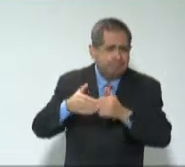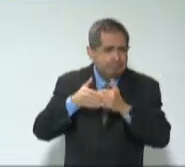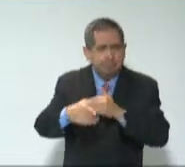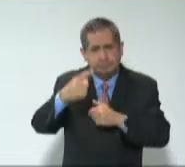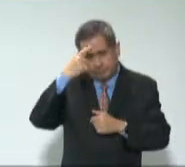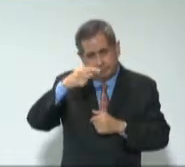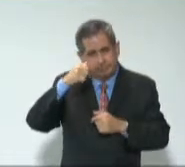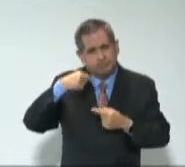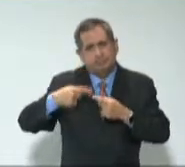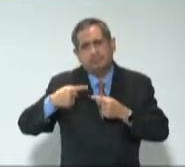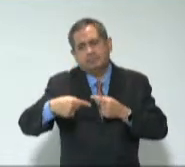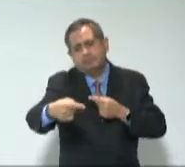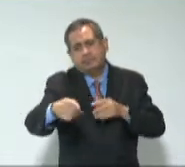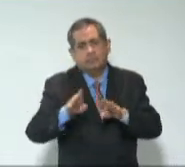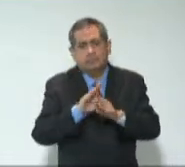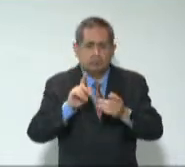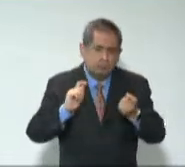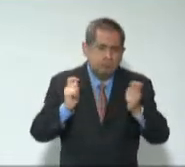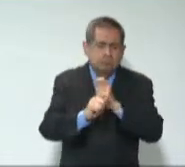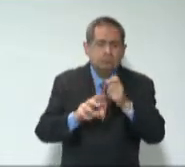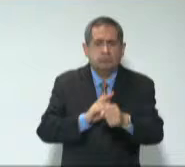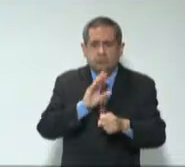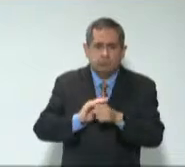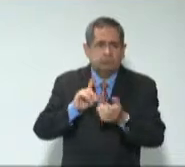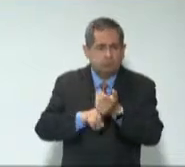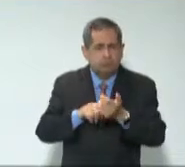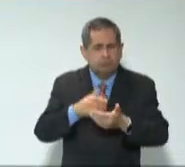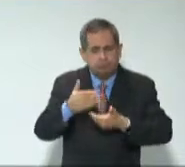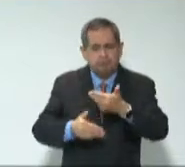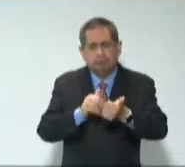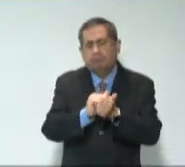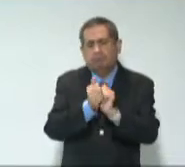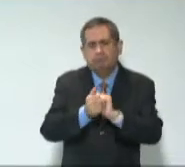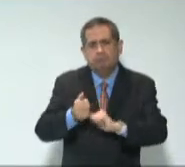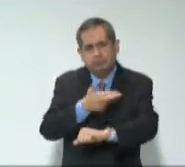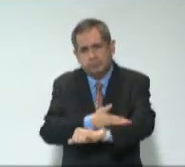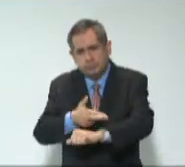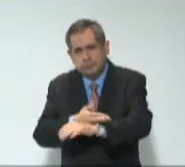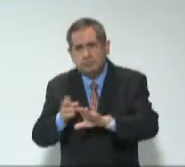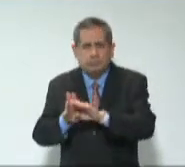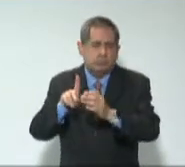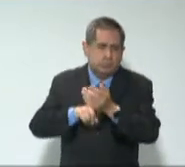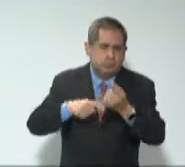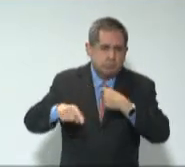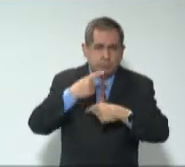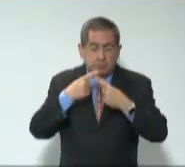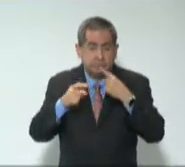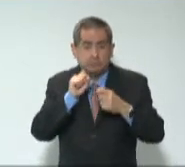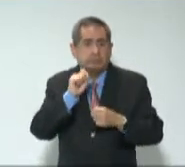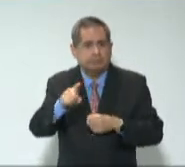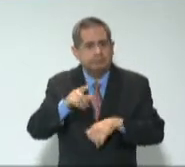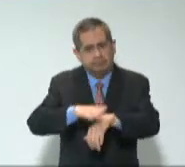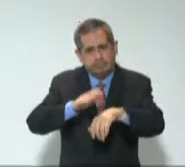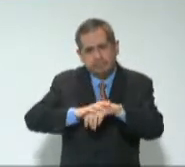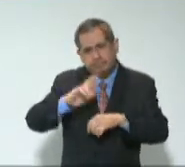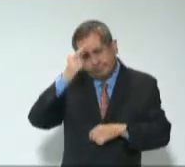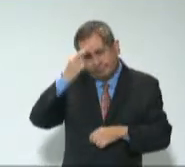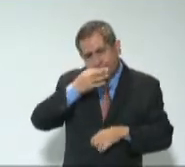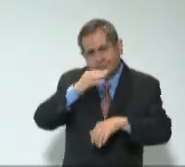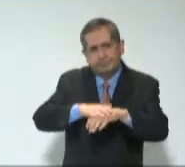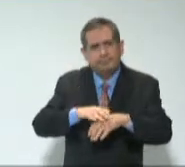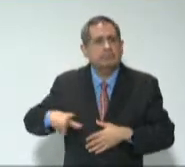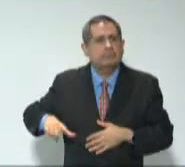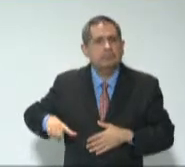en la agenda de la recuperación y la reconstrucción social y económica de la región pero Déjenme recordar eh que el